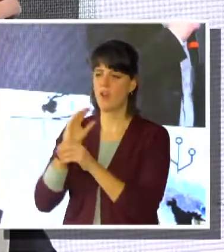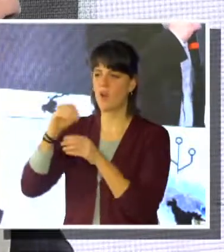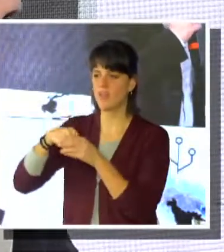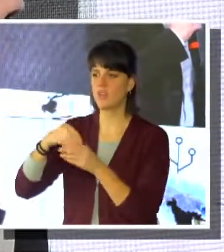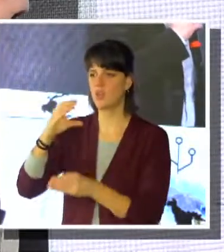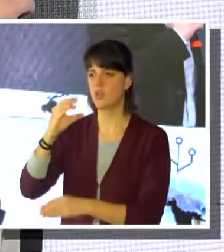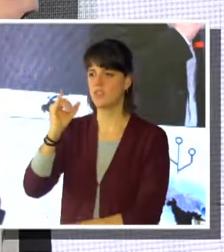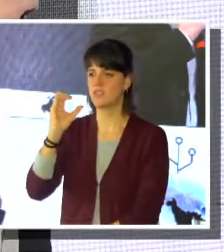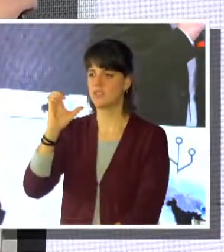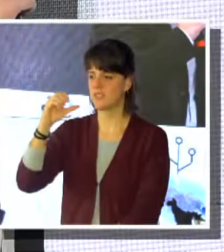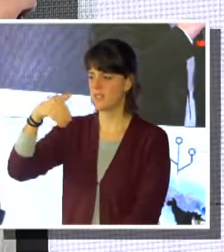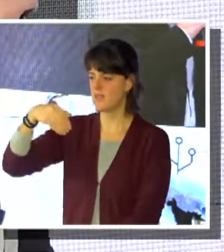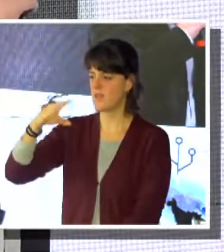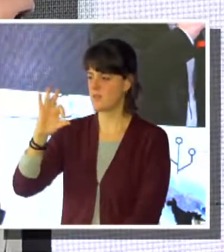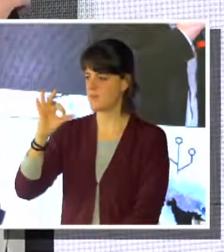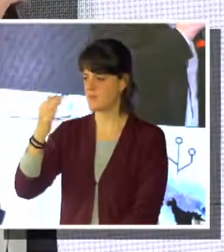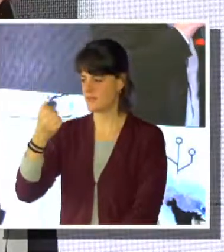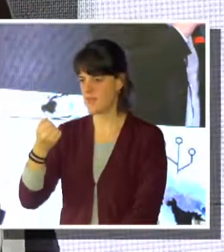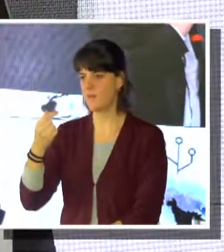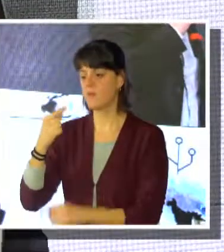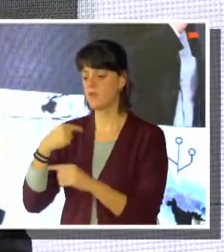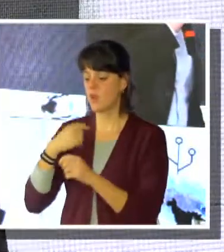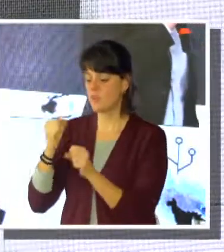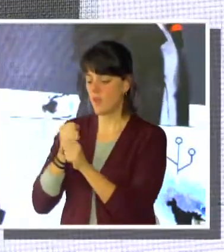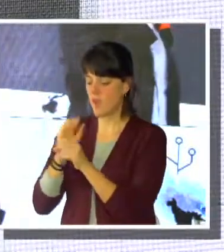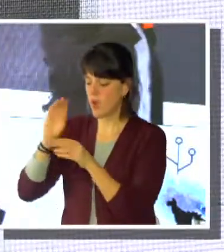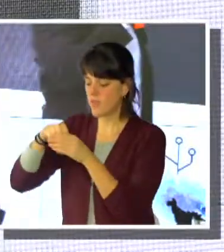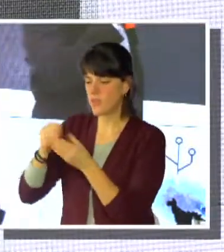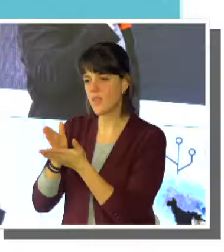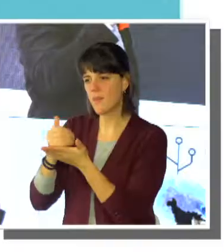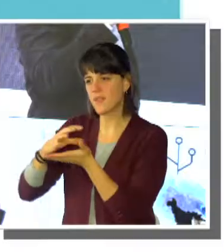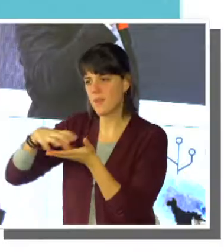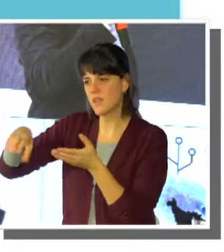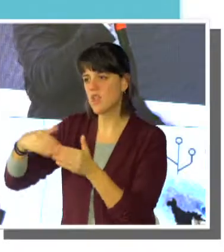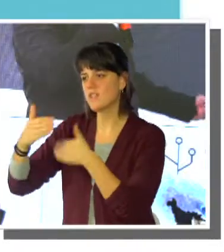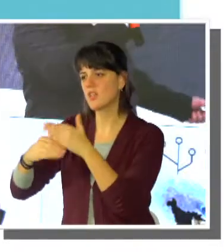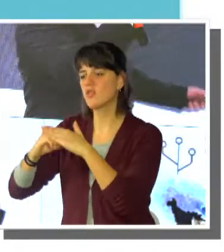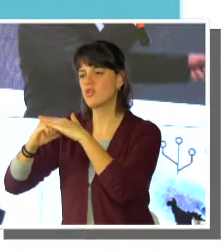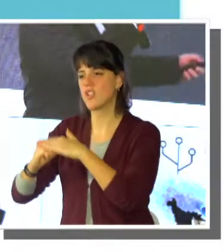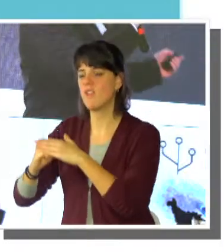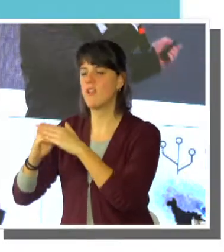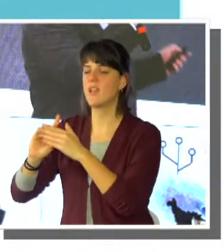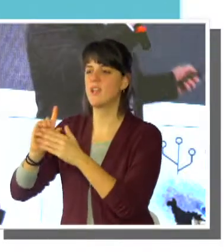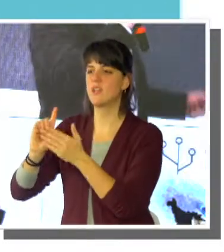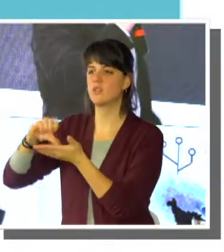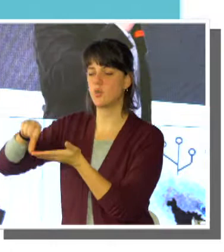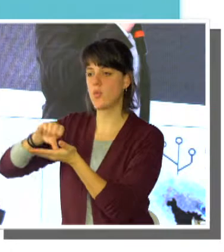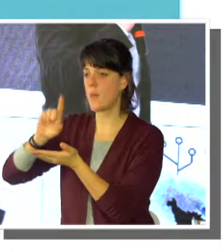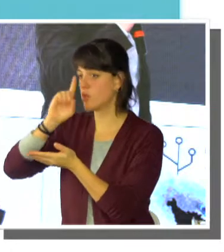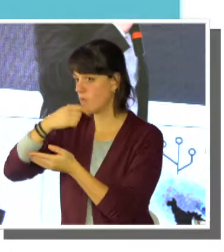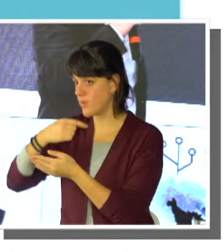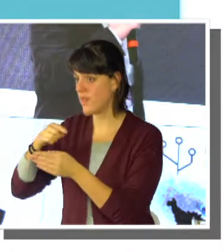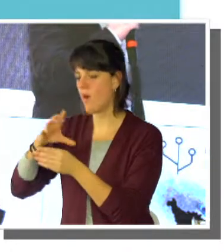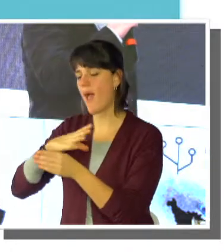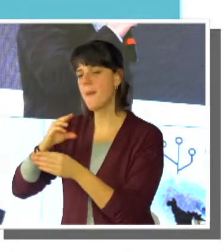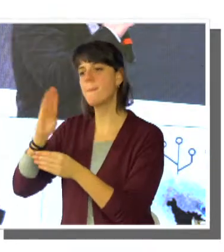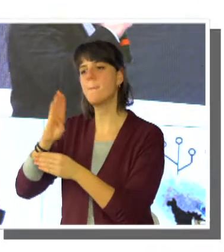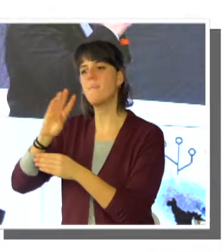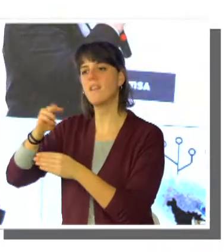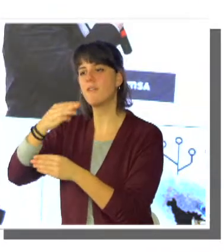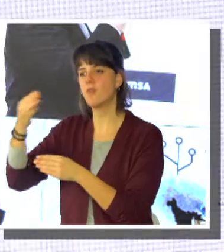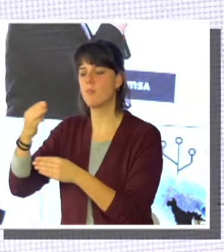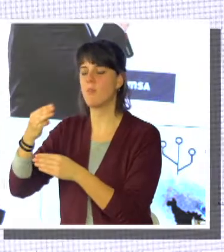de ocupación diario de cada una de las paradas nos abre un montón de puertas. Por ejemplo, ya se está empezando a usar